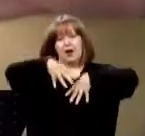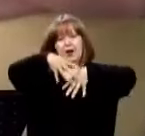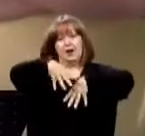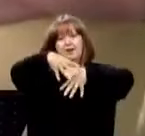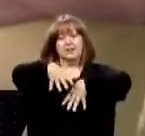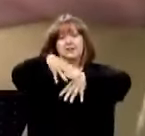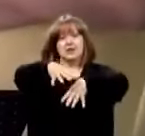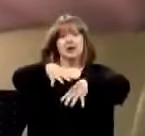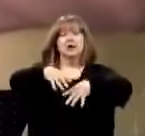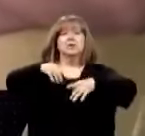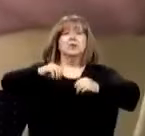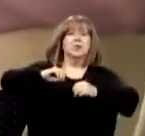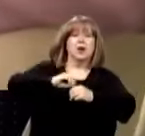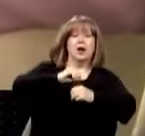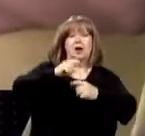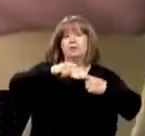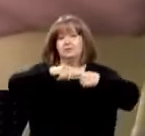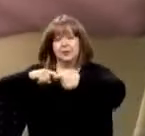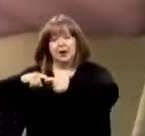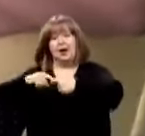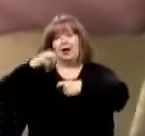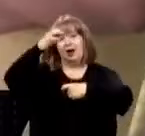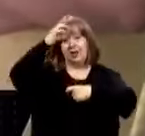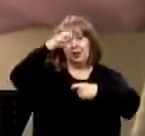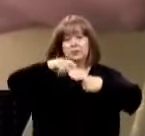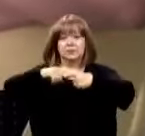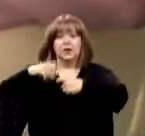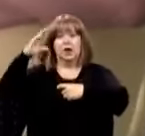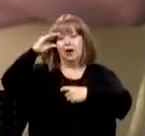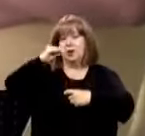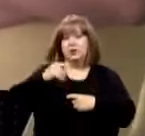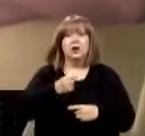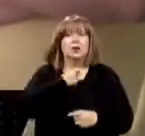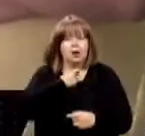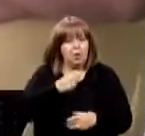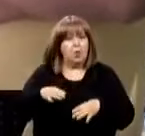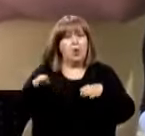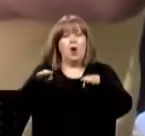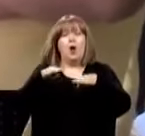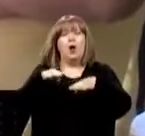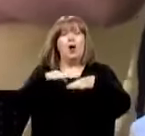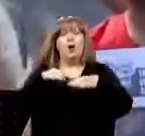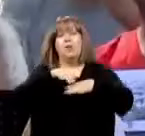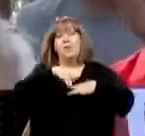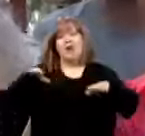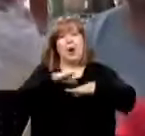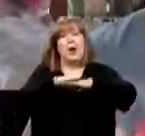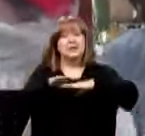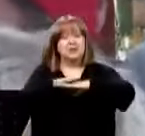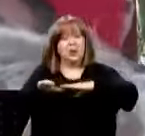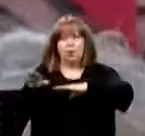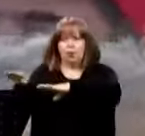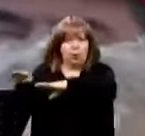sí nosotros queremos llegar a tener lo que es la canasta básica en este momento, como la tiene todo cualquier trabajador, porque estamos cansados de que